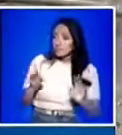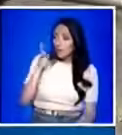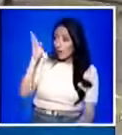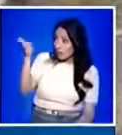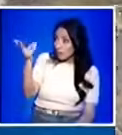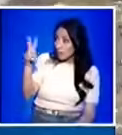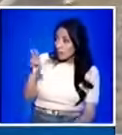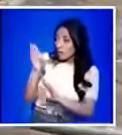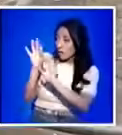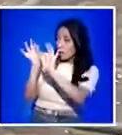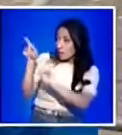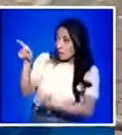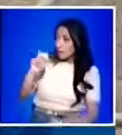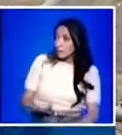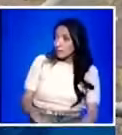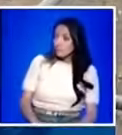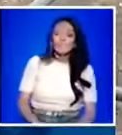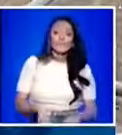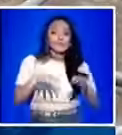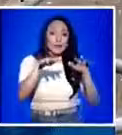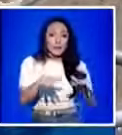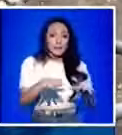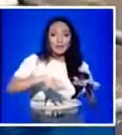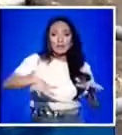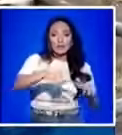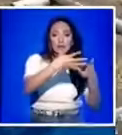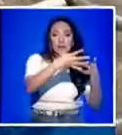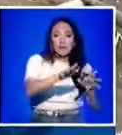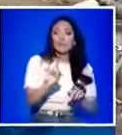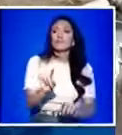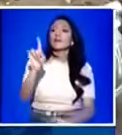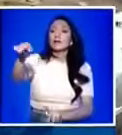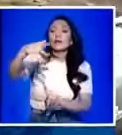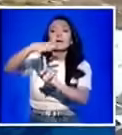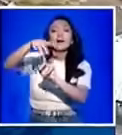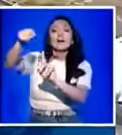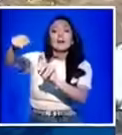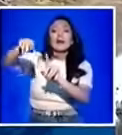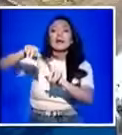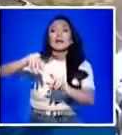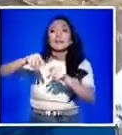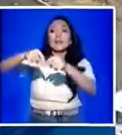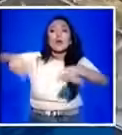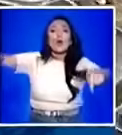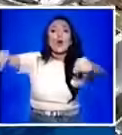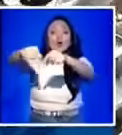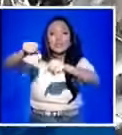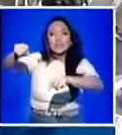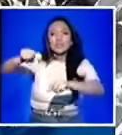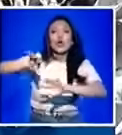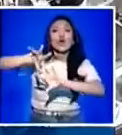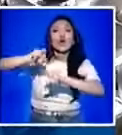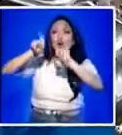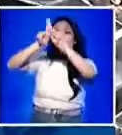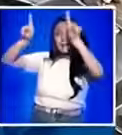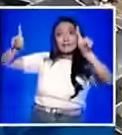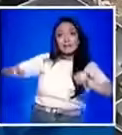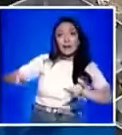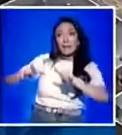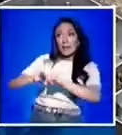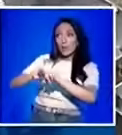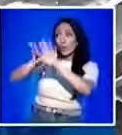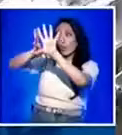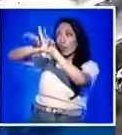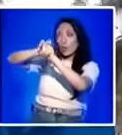reponer? En el parque de la Concha Acústica tuvimos problemas ahí del robo del tablero de distribución y sus